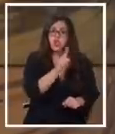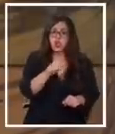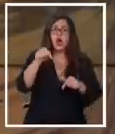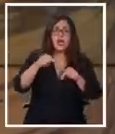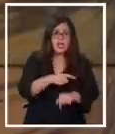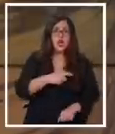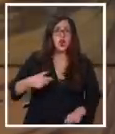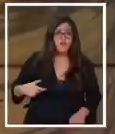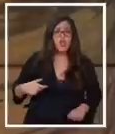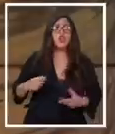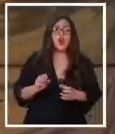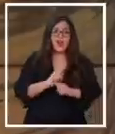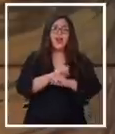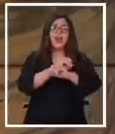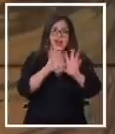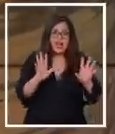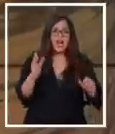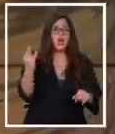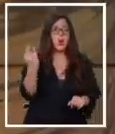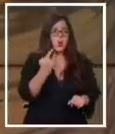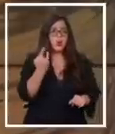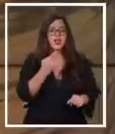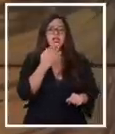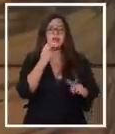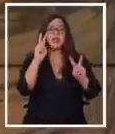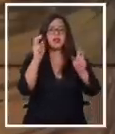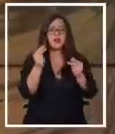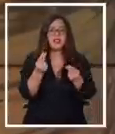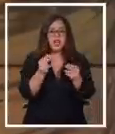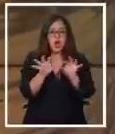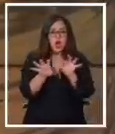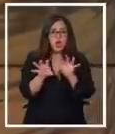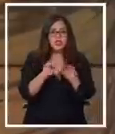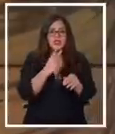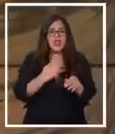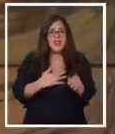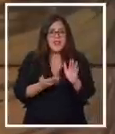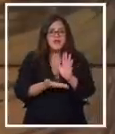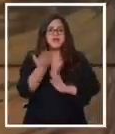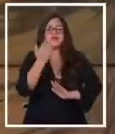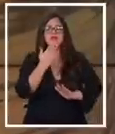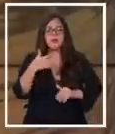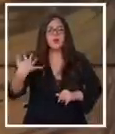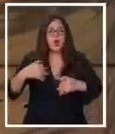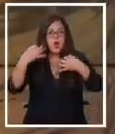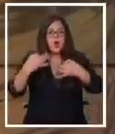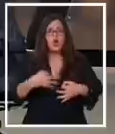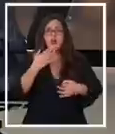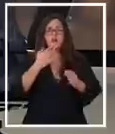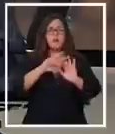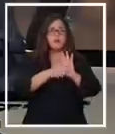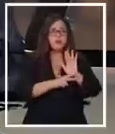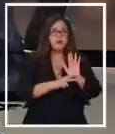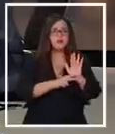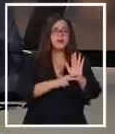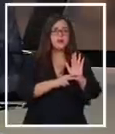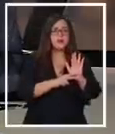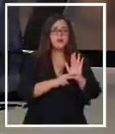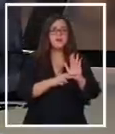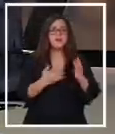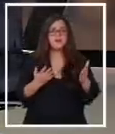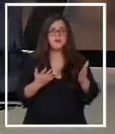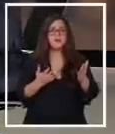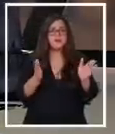estamos claros del sentido de urgencia en particular del alza del costo de la vida y de la importancia de la seguridad además de las reformas estructurales que